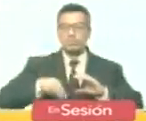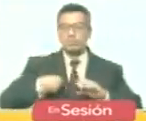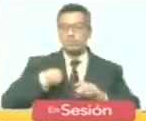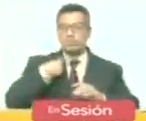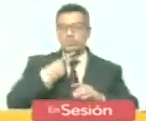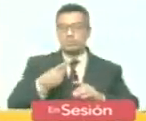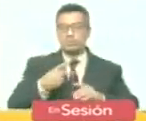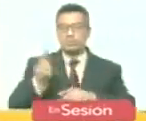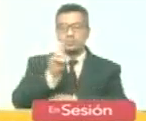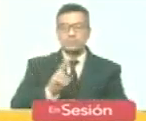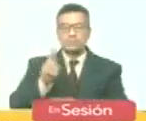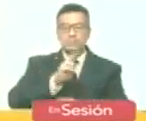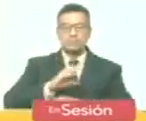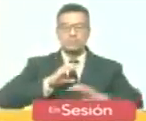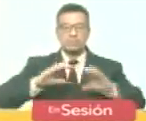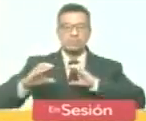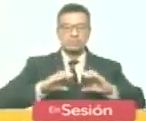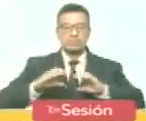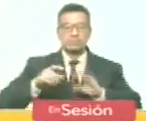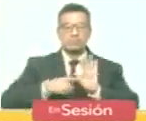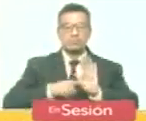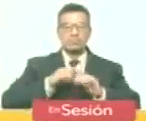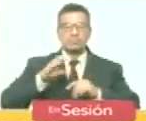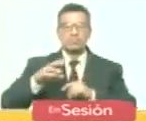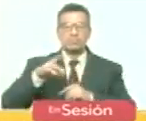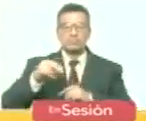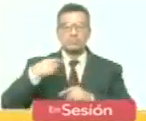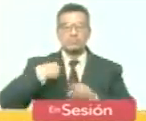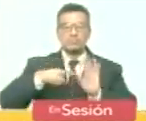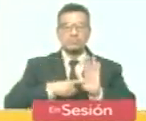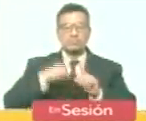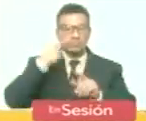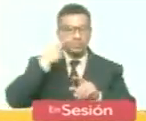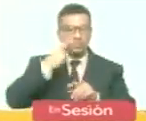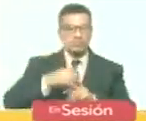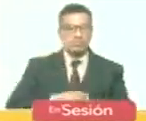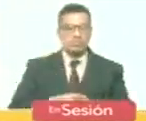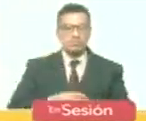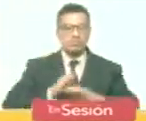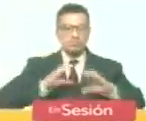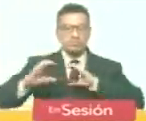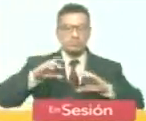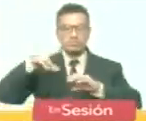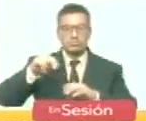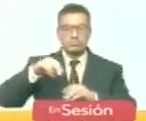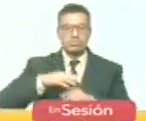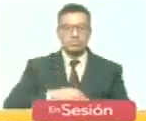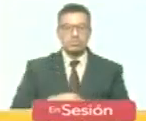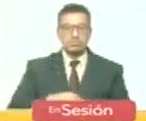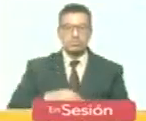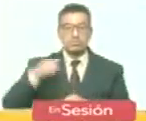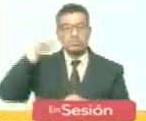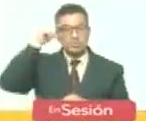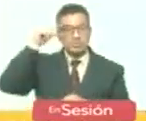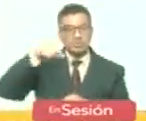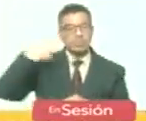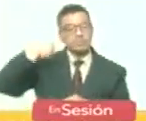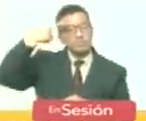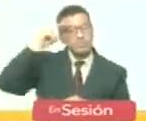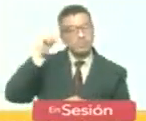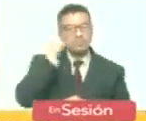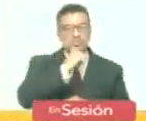seguir utilizando esa conseja de público, notorio y comunicacional. Fue público, notorio. Comunicacional, no. Todavía hoy es un presunto